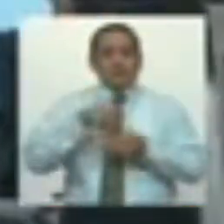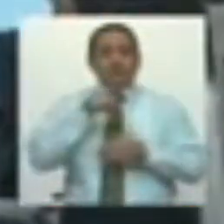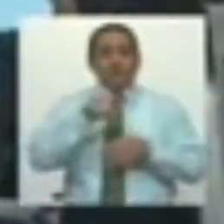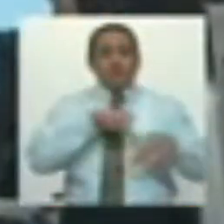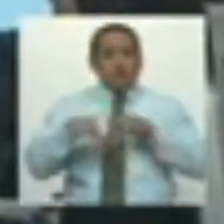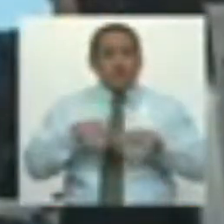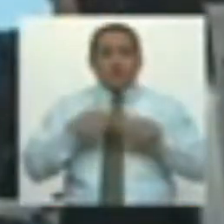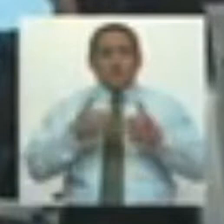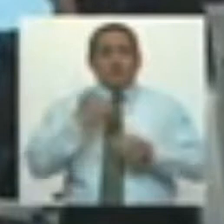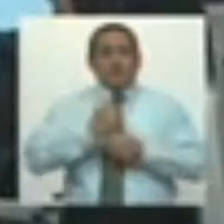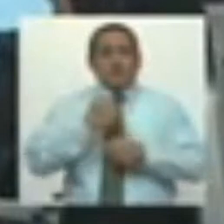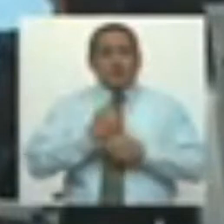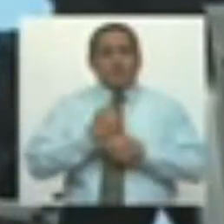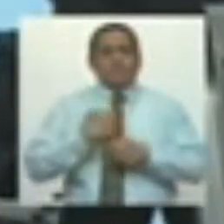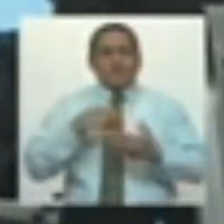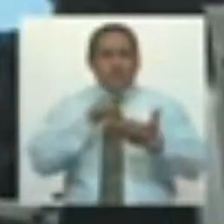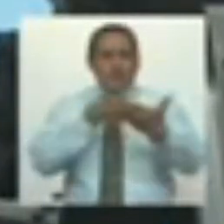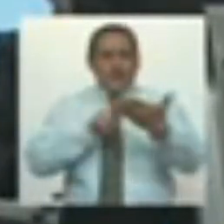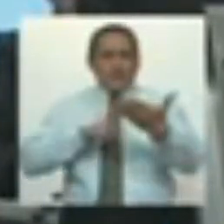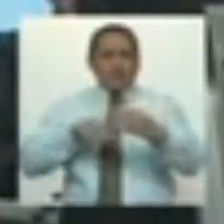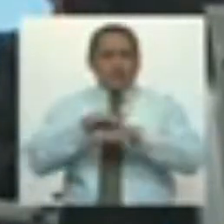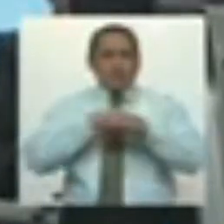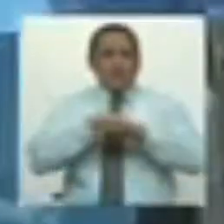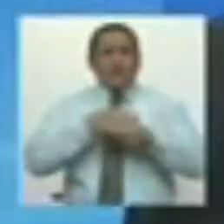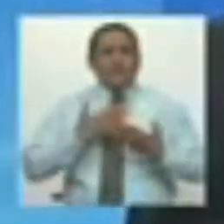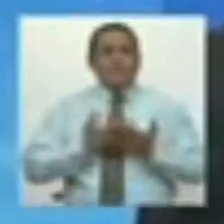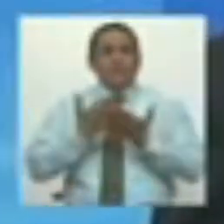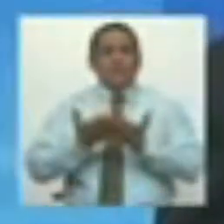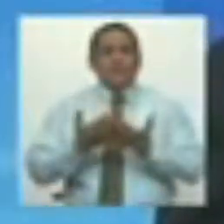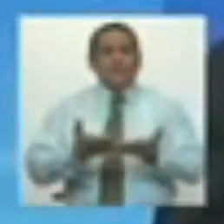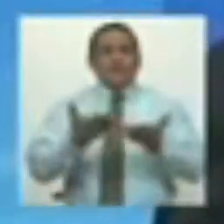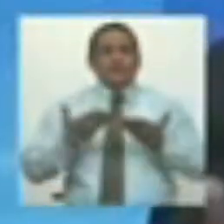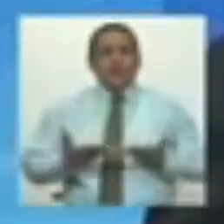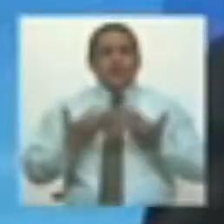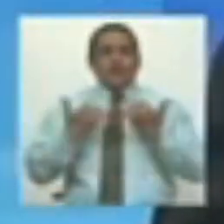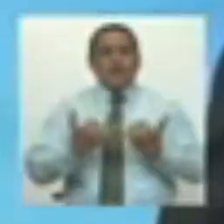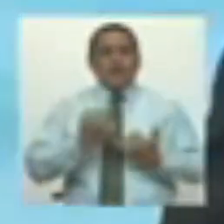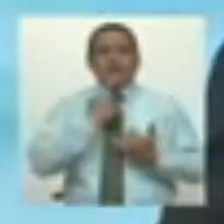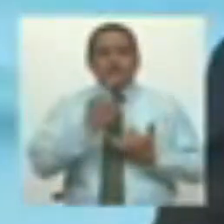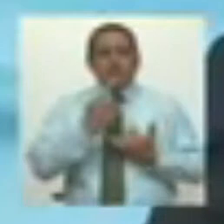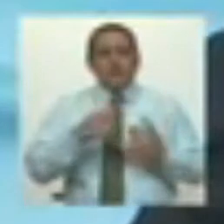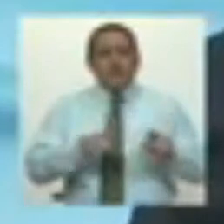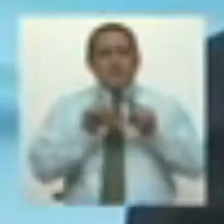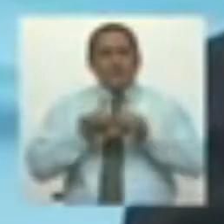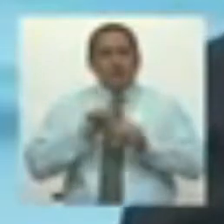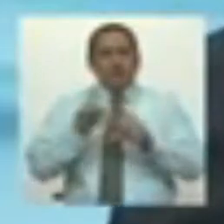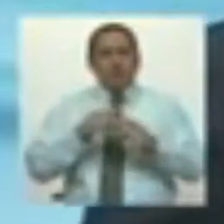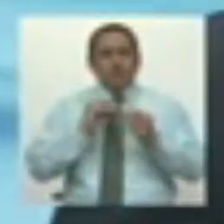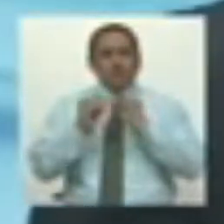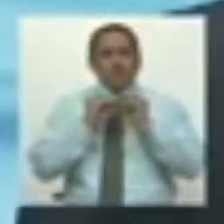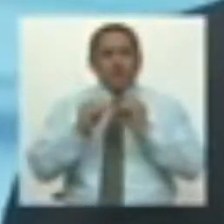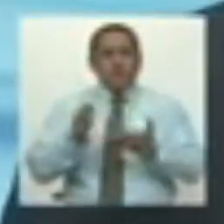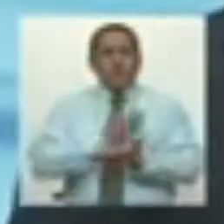hizo bien su tarea el conseguido su plan y las propuestas que nos da son genéricas y no van a los problemas de hoy